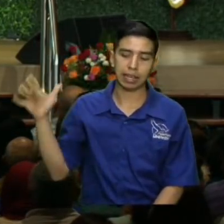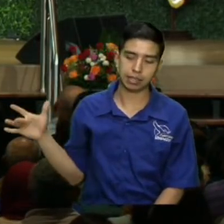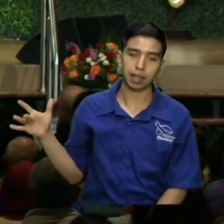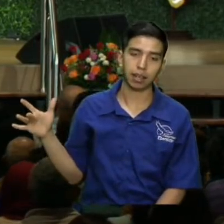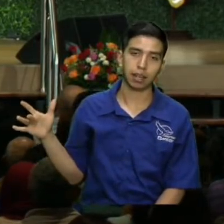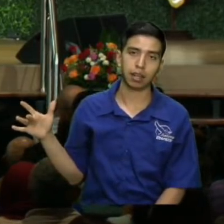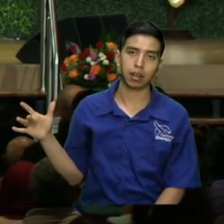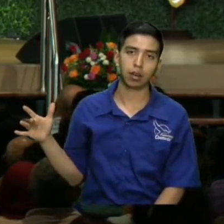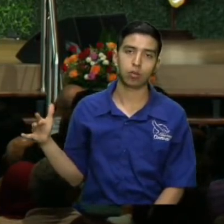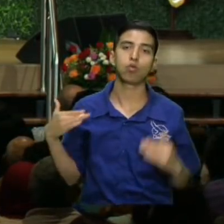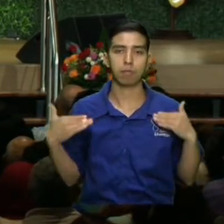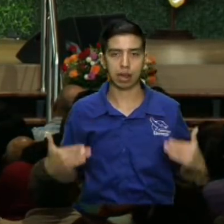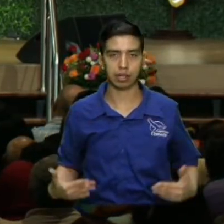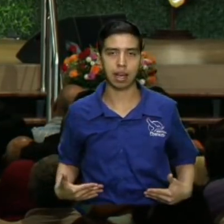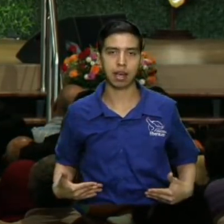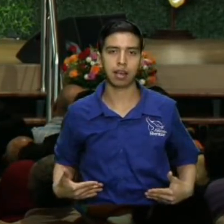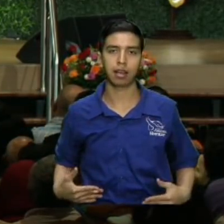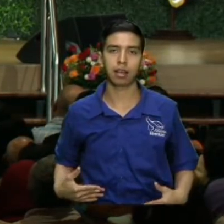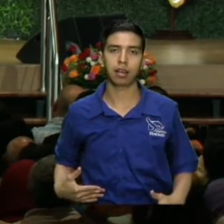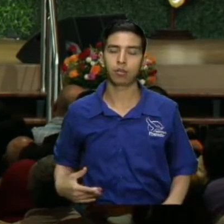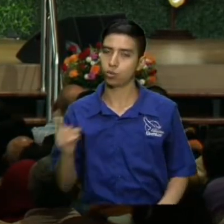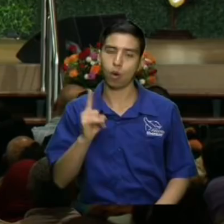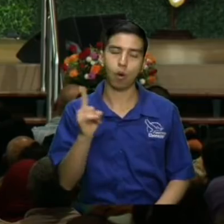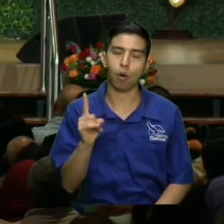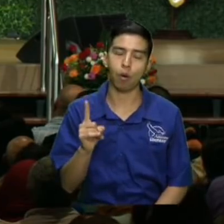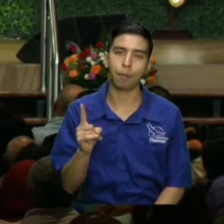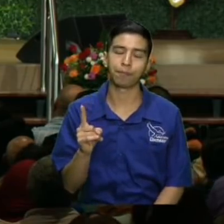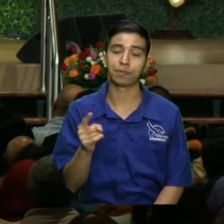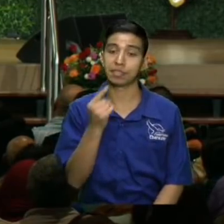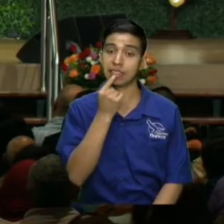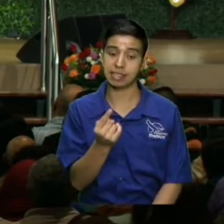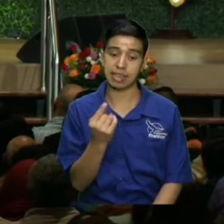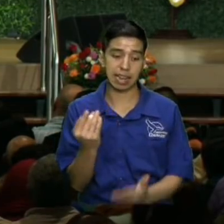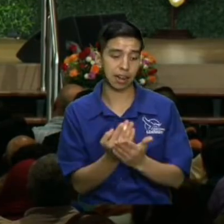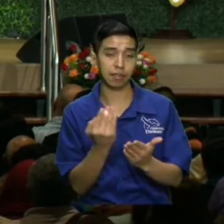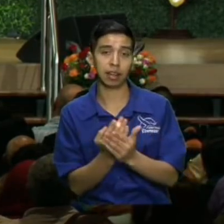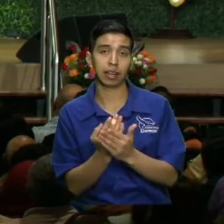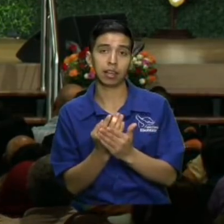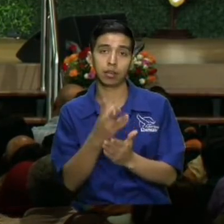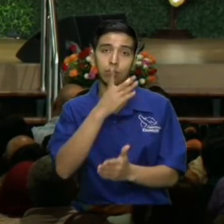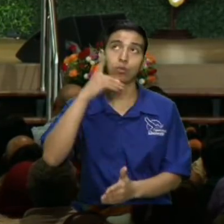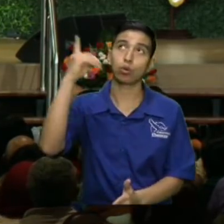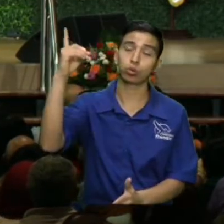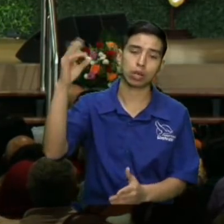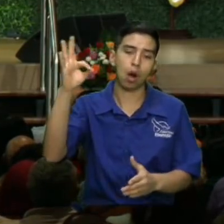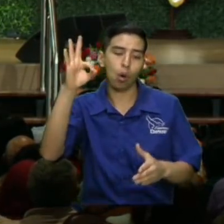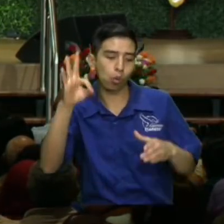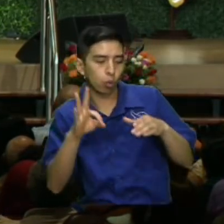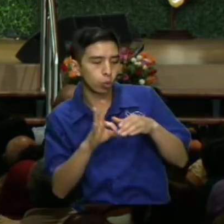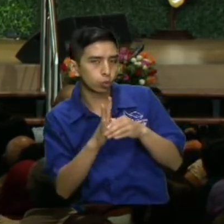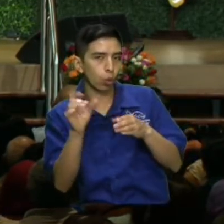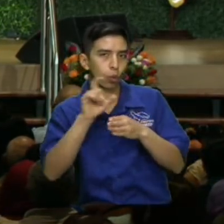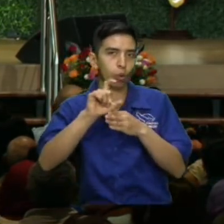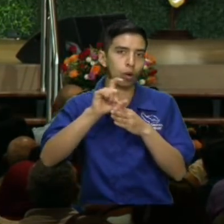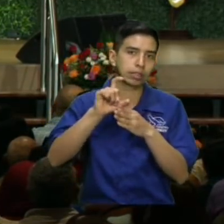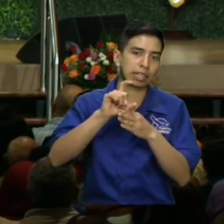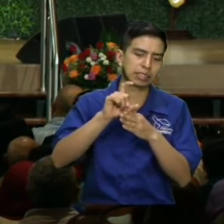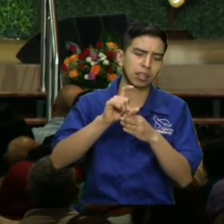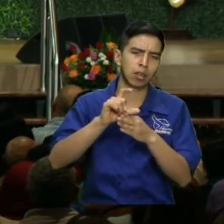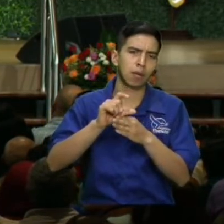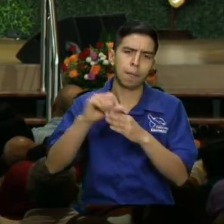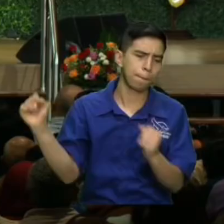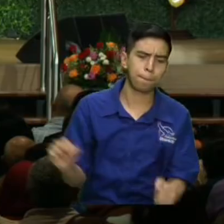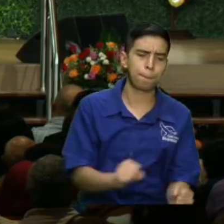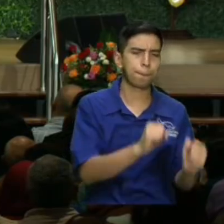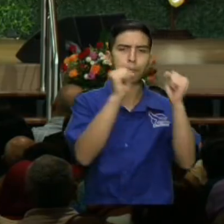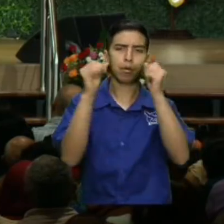Eso lo dice la Biblia. Que el Señor lo escondió precisamente de la inteligencia humana y se lo reveló a los